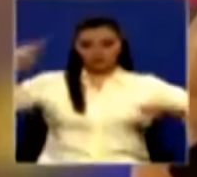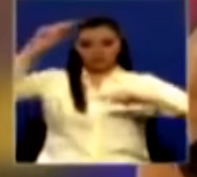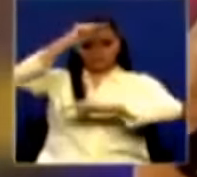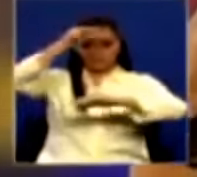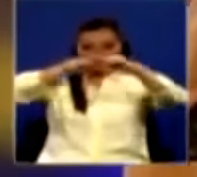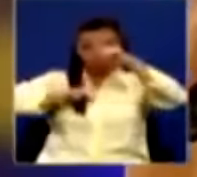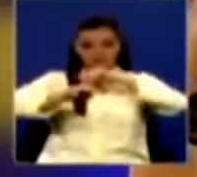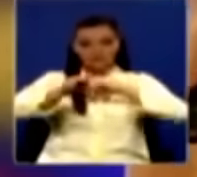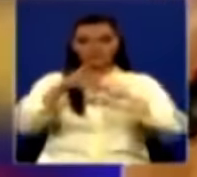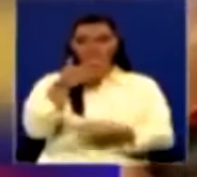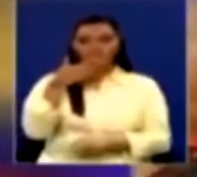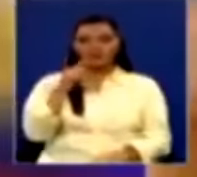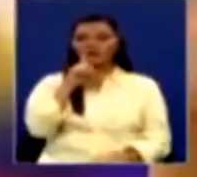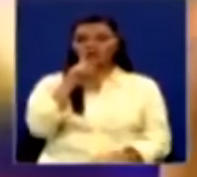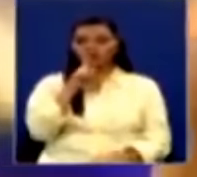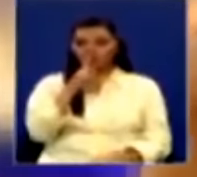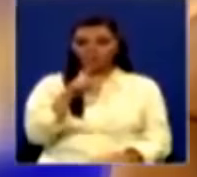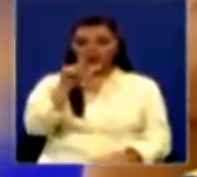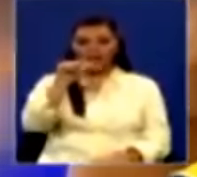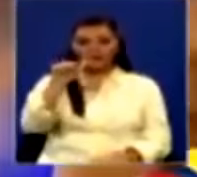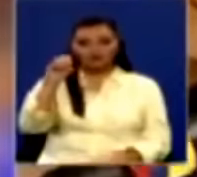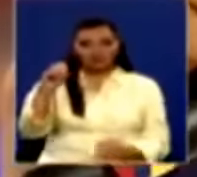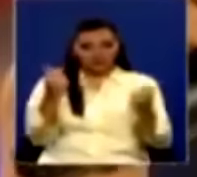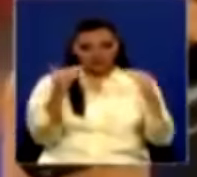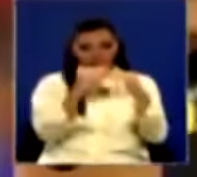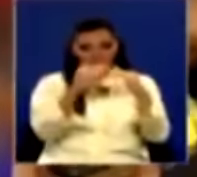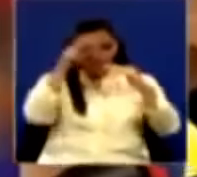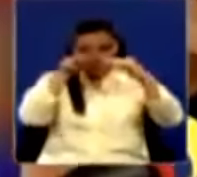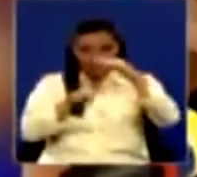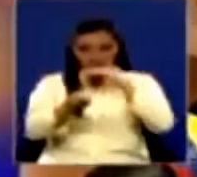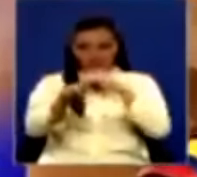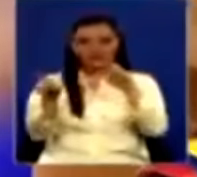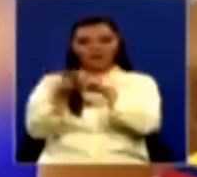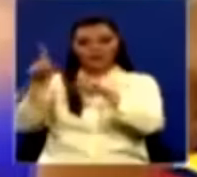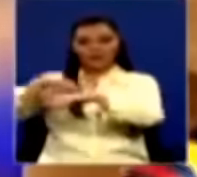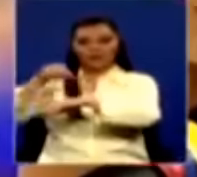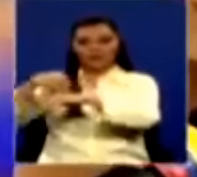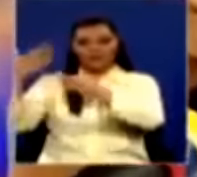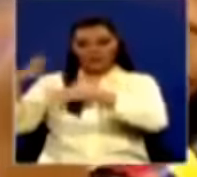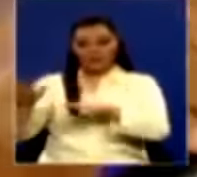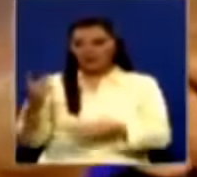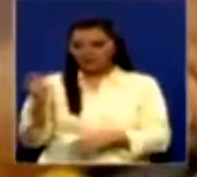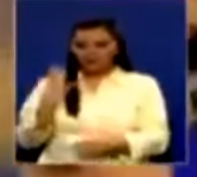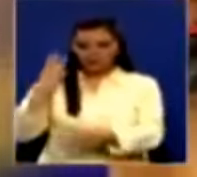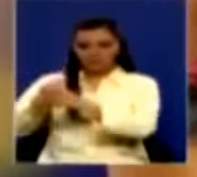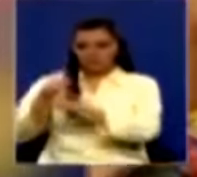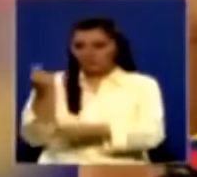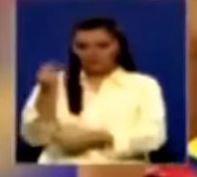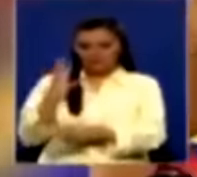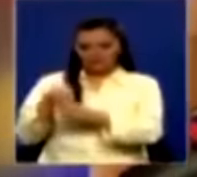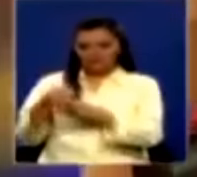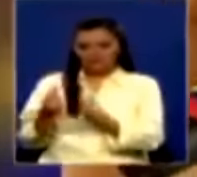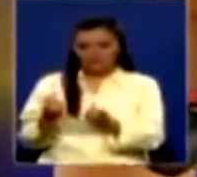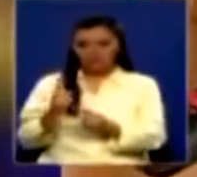Lazo Latacunga Salcedo. Es parte de una superautopista y está prácticamente listo. De hecho, ya hay algunos